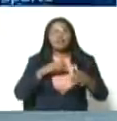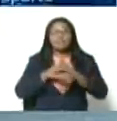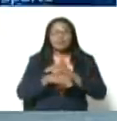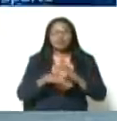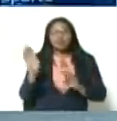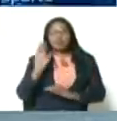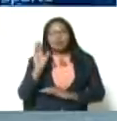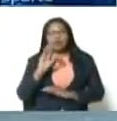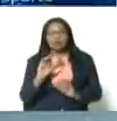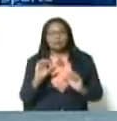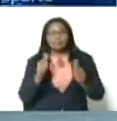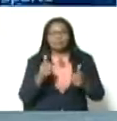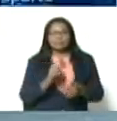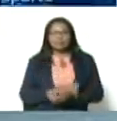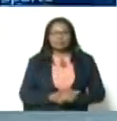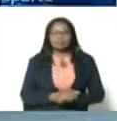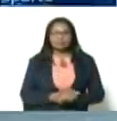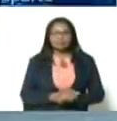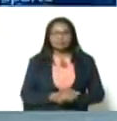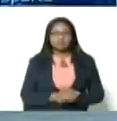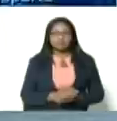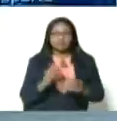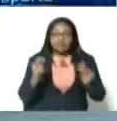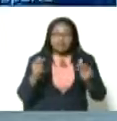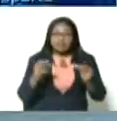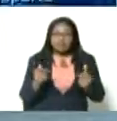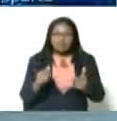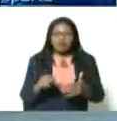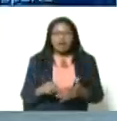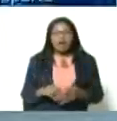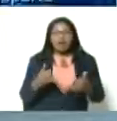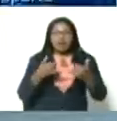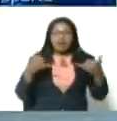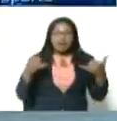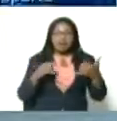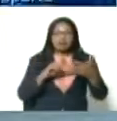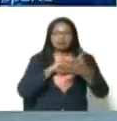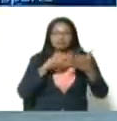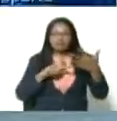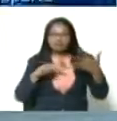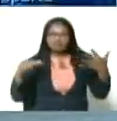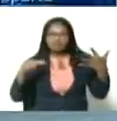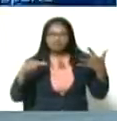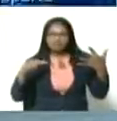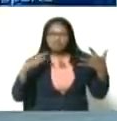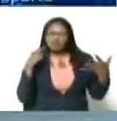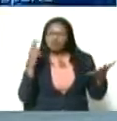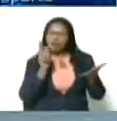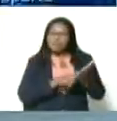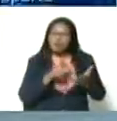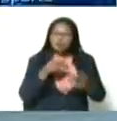de Caracas. Se reactiva la línea 5. Igualmente apruebo